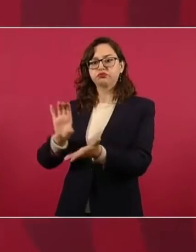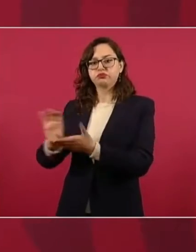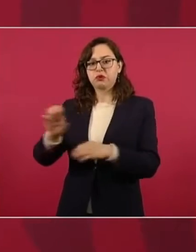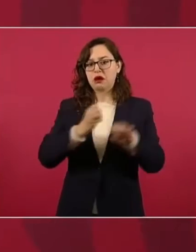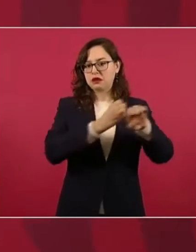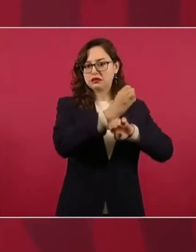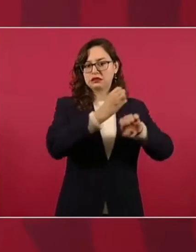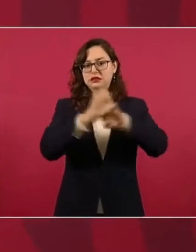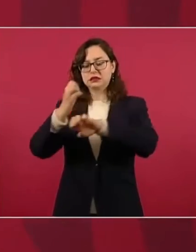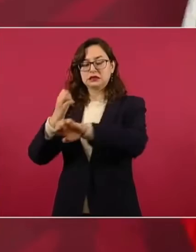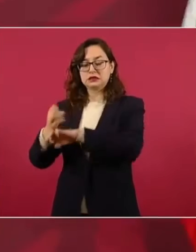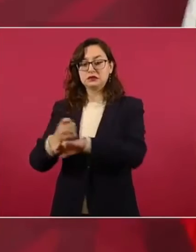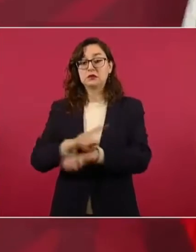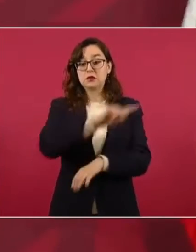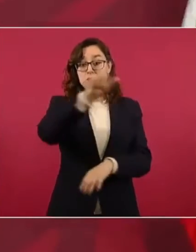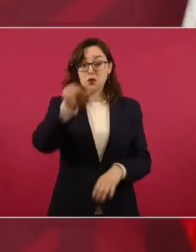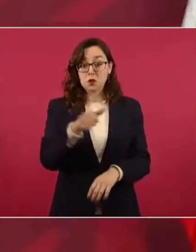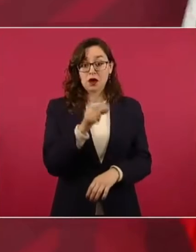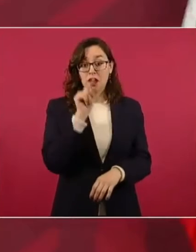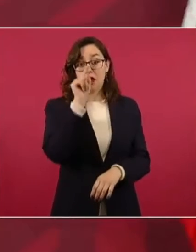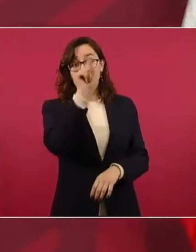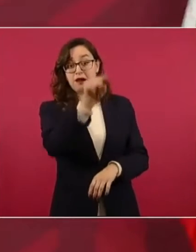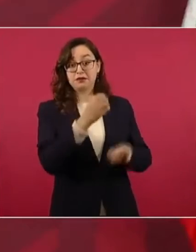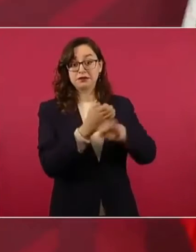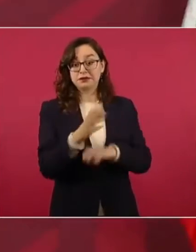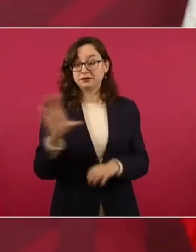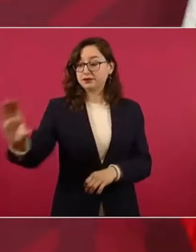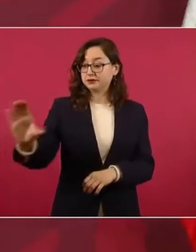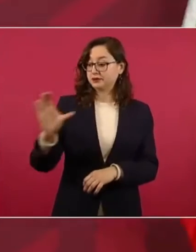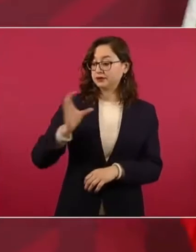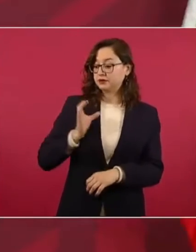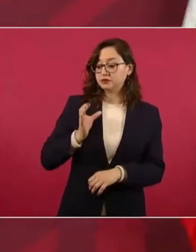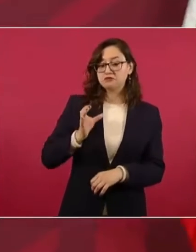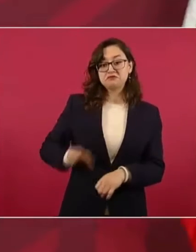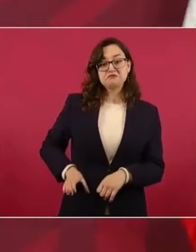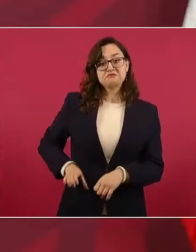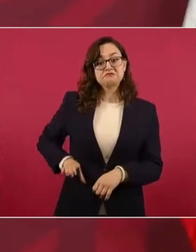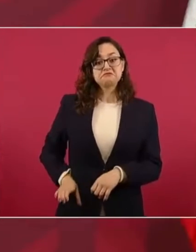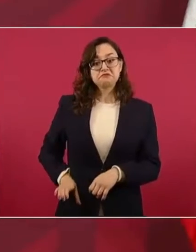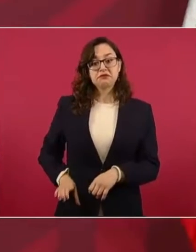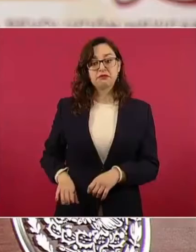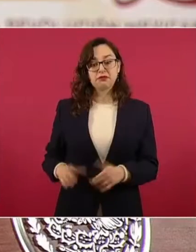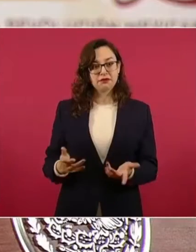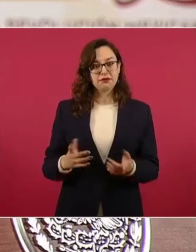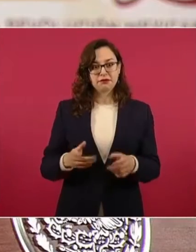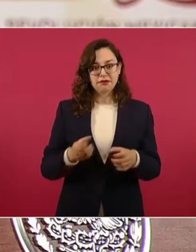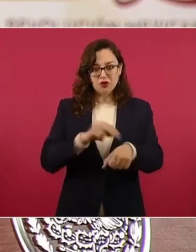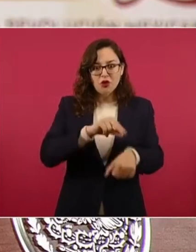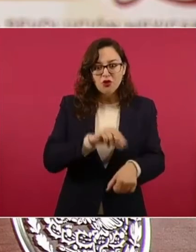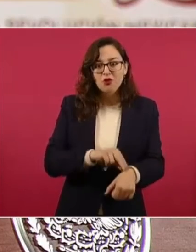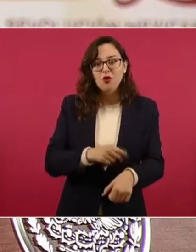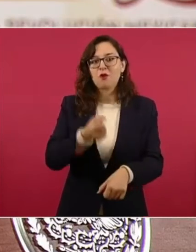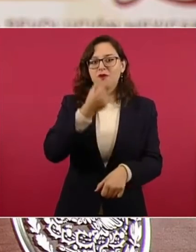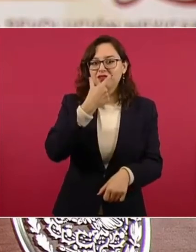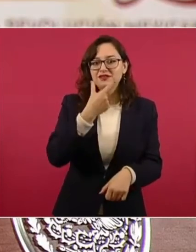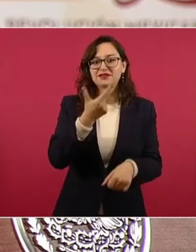para médicos, ni para medicinas, ni para tener las instalaciones de